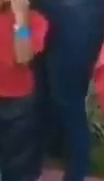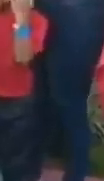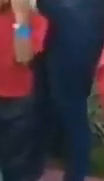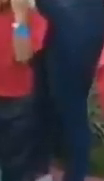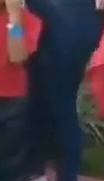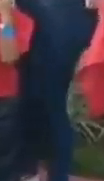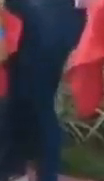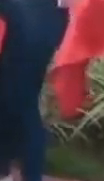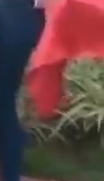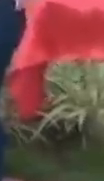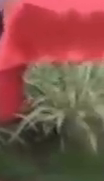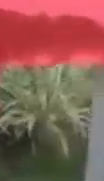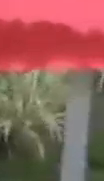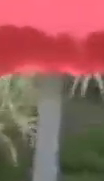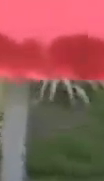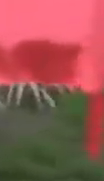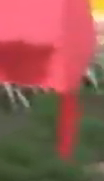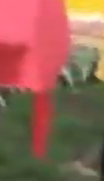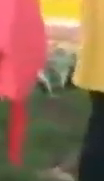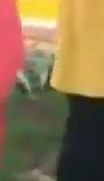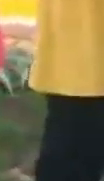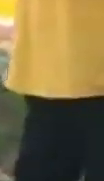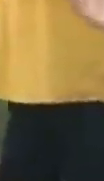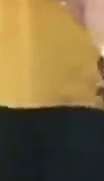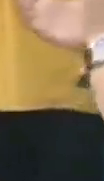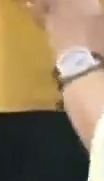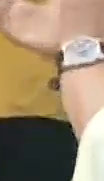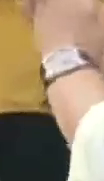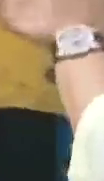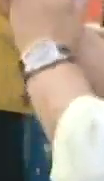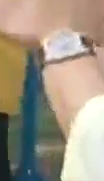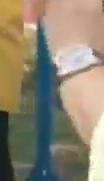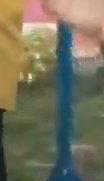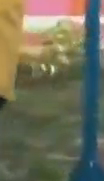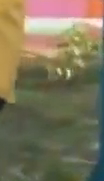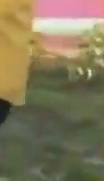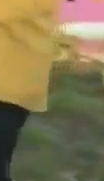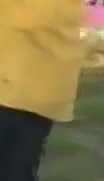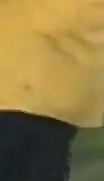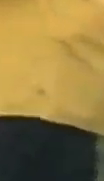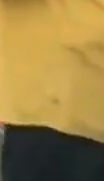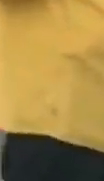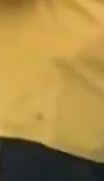niños. Bueno, un aplauso. Mi saludo, pues. ¿Cómo están ustedes?